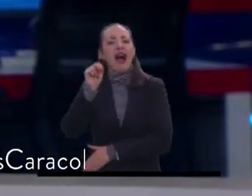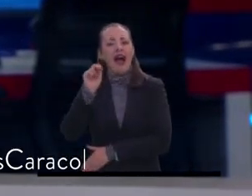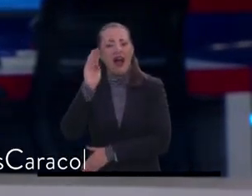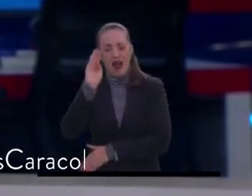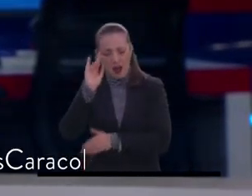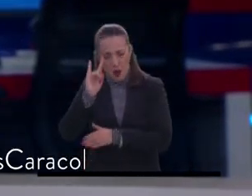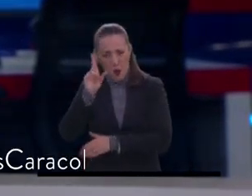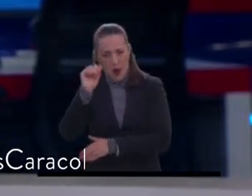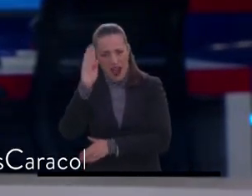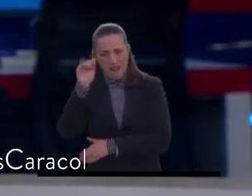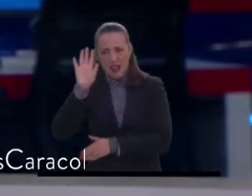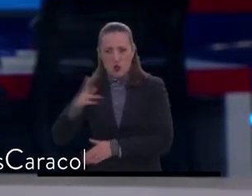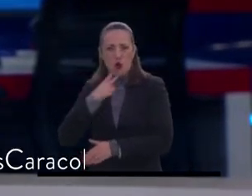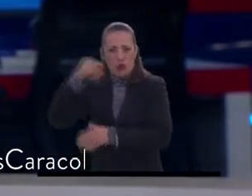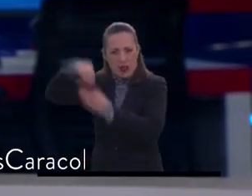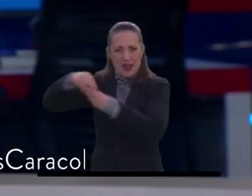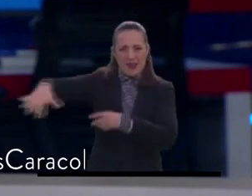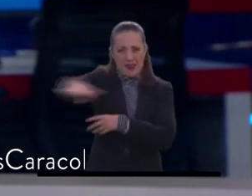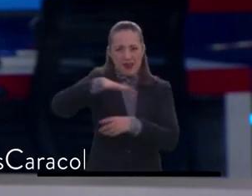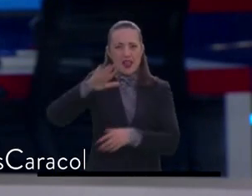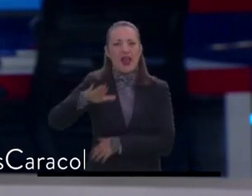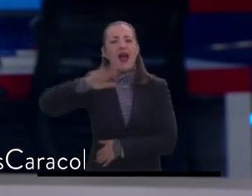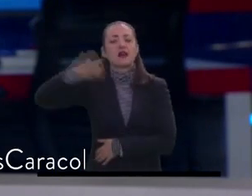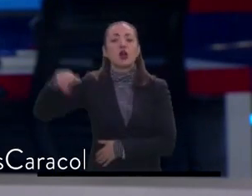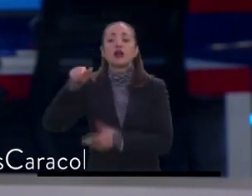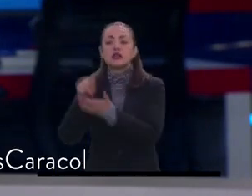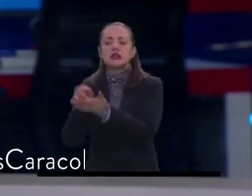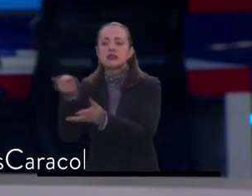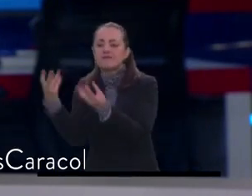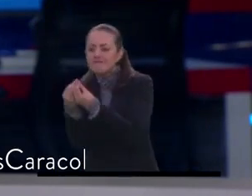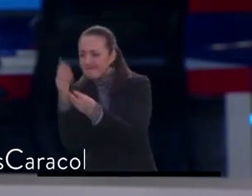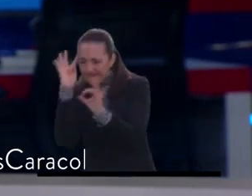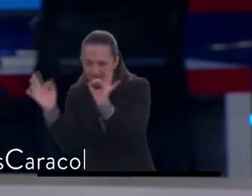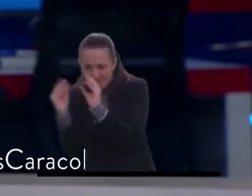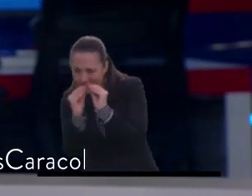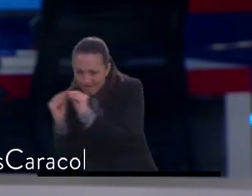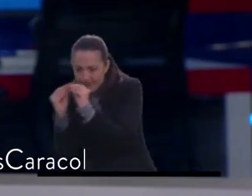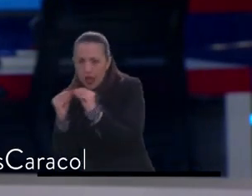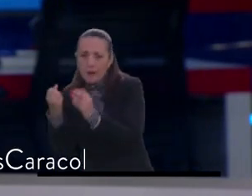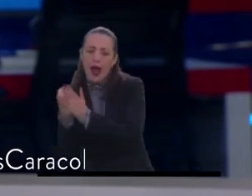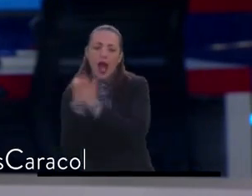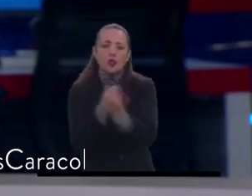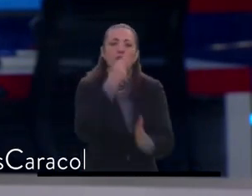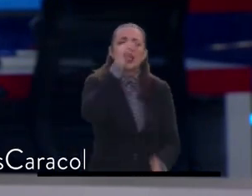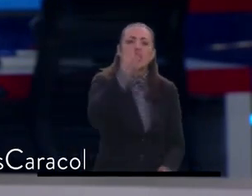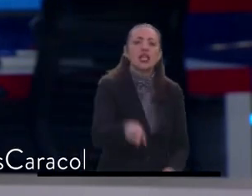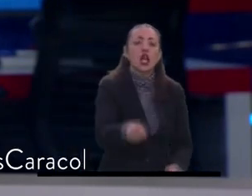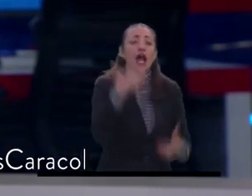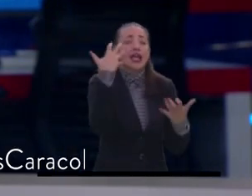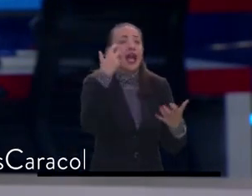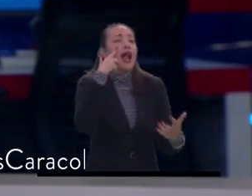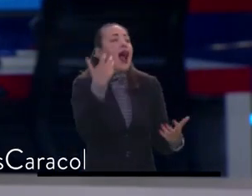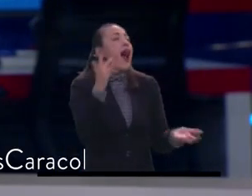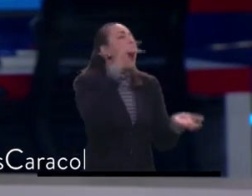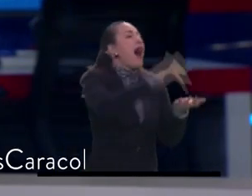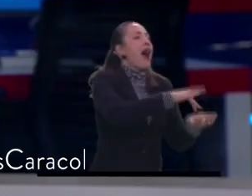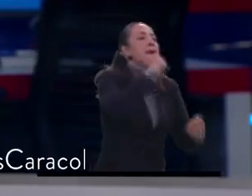niño que padece cáncer, llevarlo a conocer el mar. Según los organizadores, la sonrisa del pequeño fue la mejor